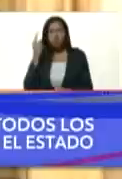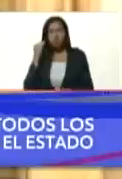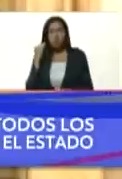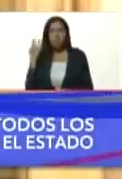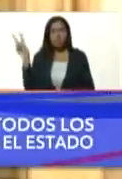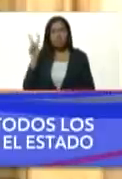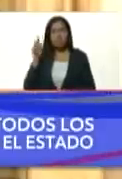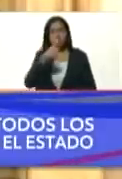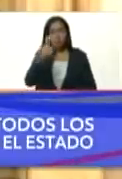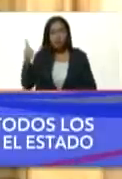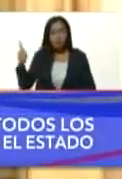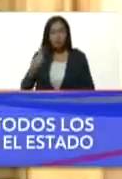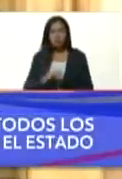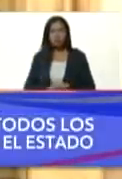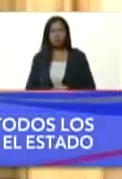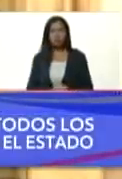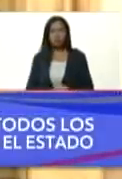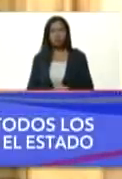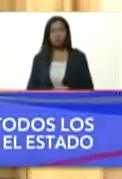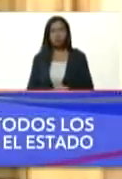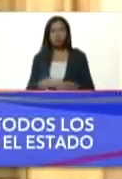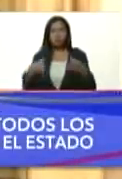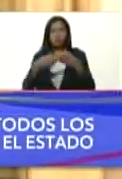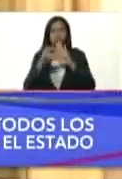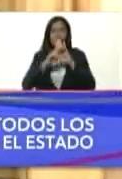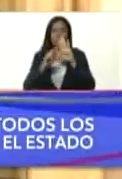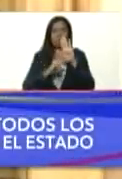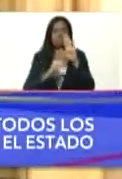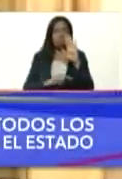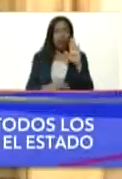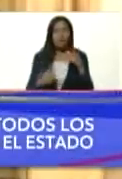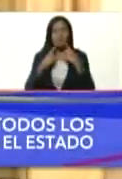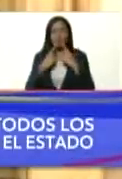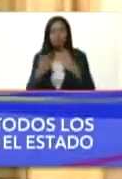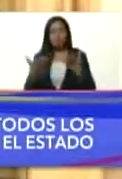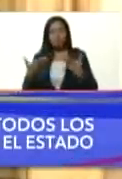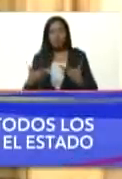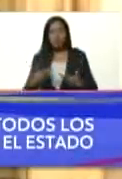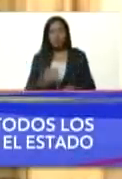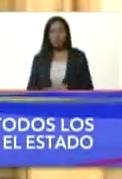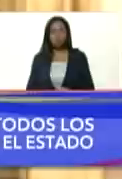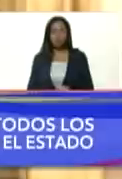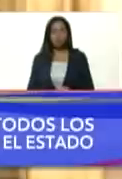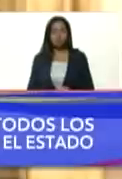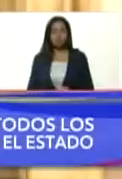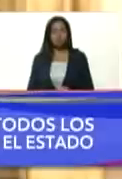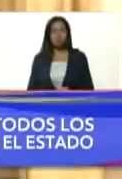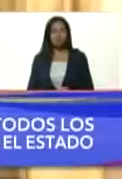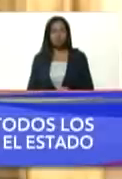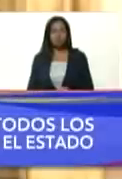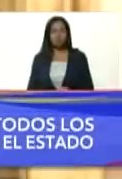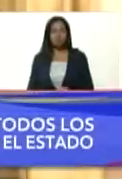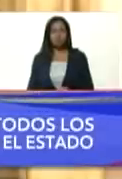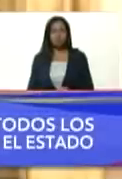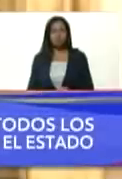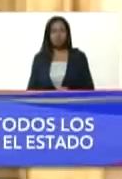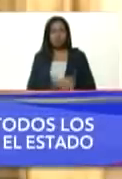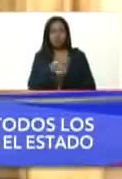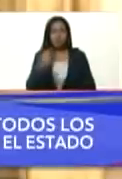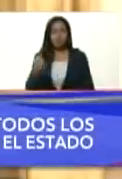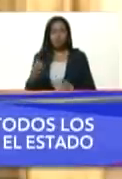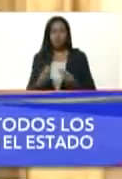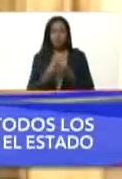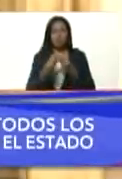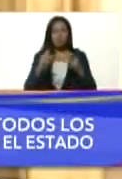de Venezuela. Un conjunto de apoyos, beneficios para